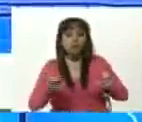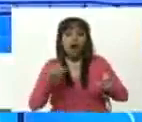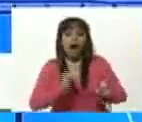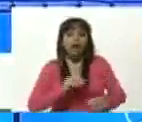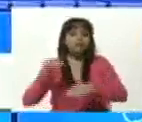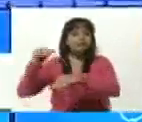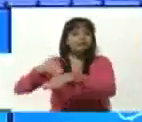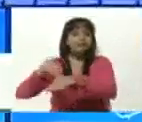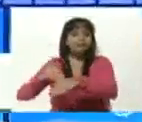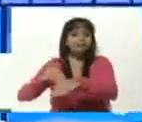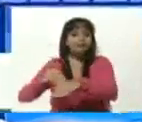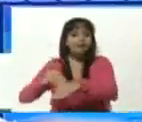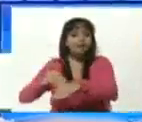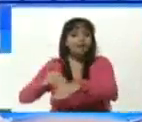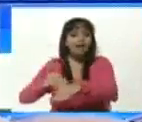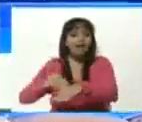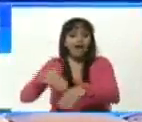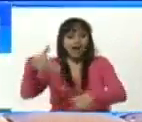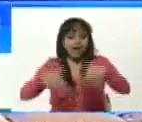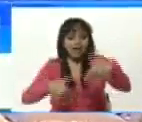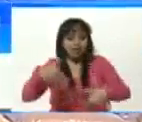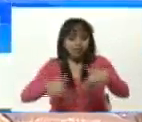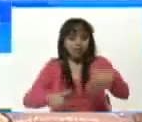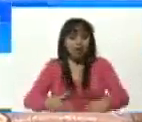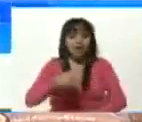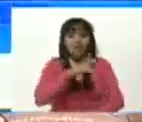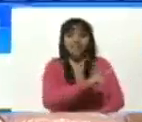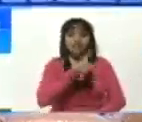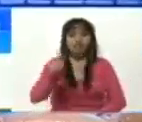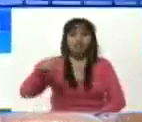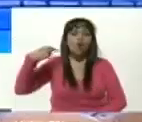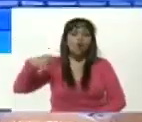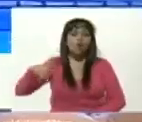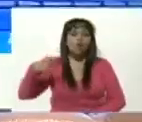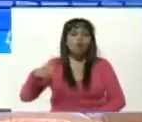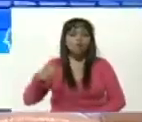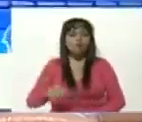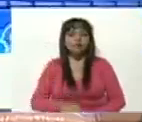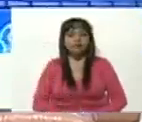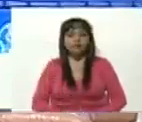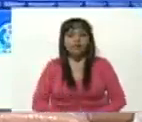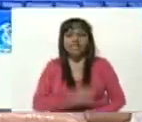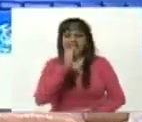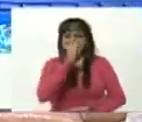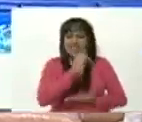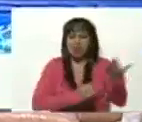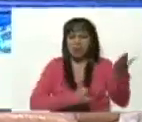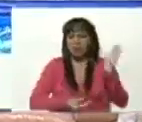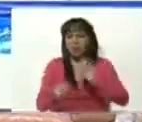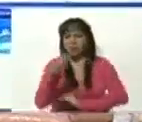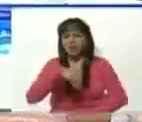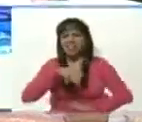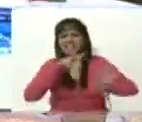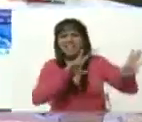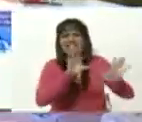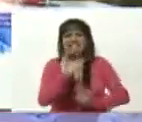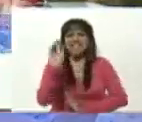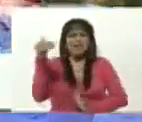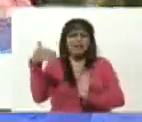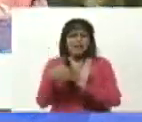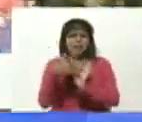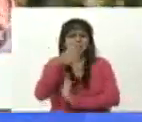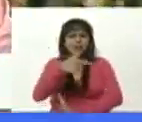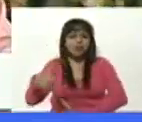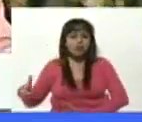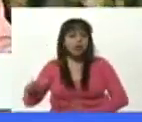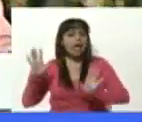convocado a megaelecciones para el domingo 21 de noviembre. Se inscribieron más de 70.000 candidatos y candidatas.